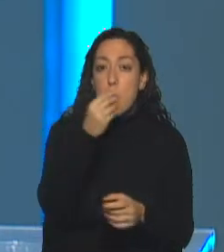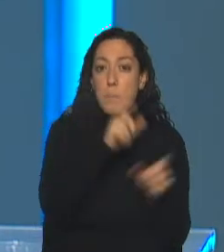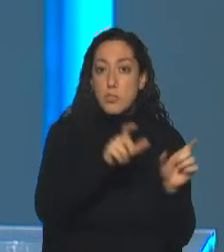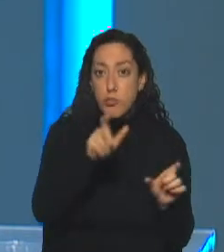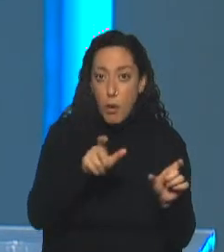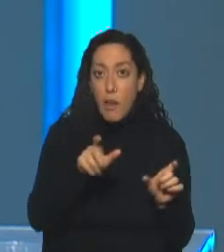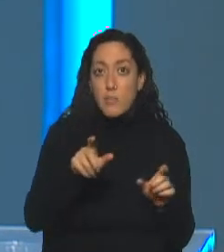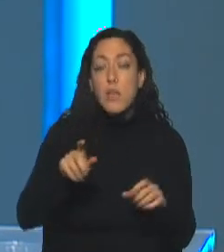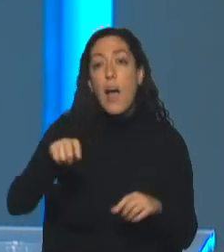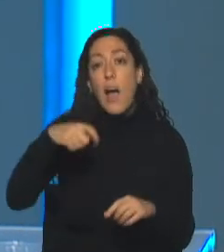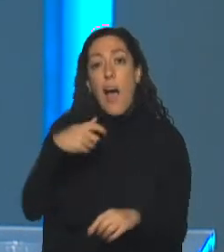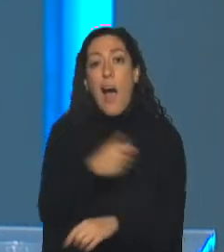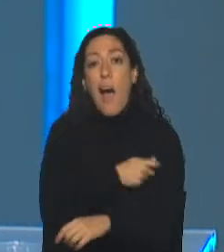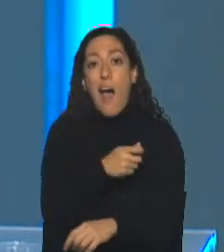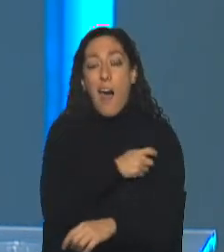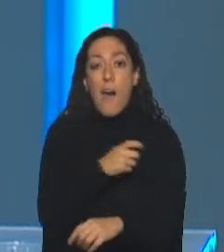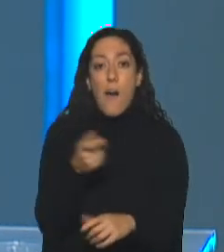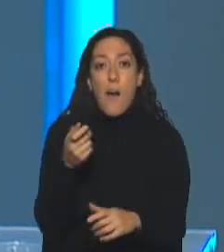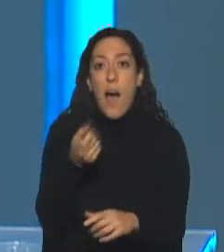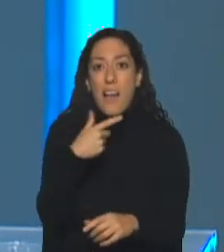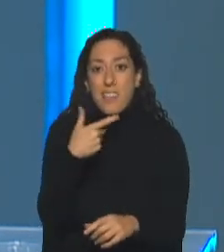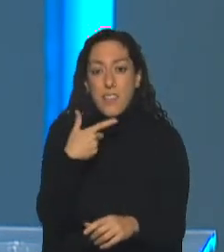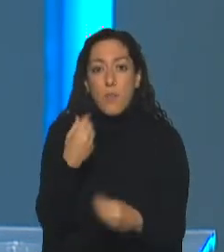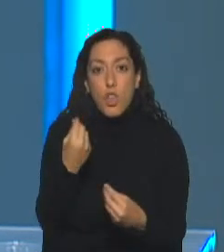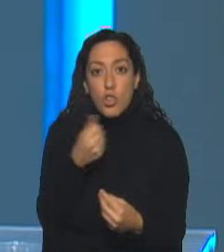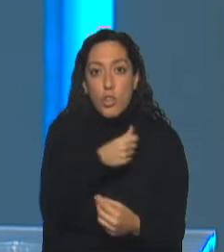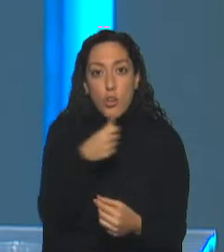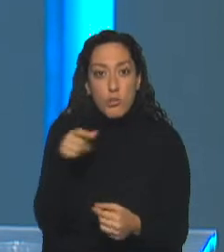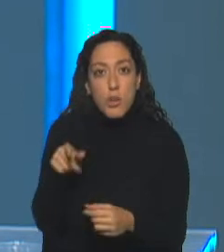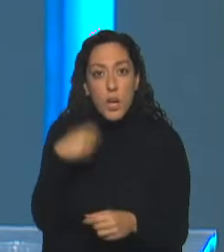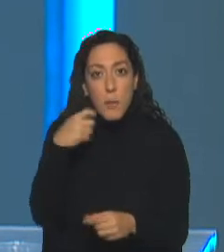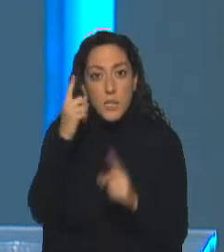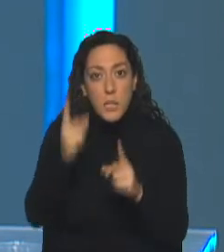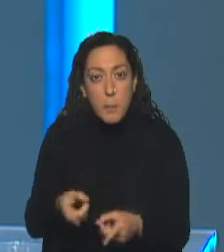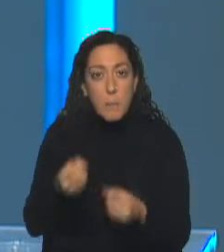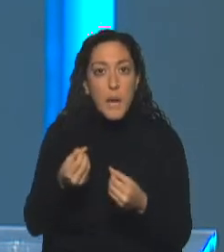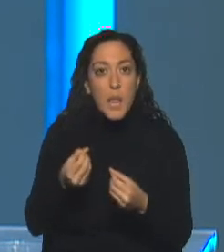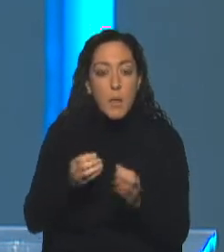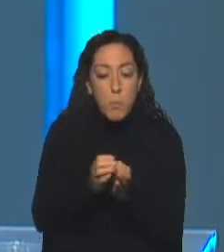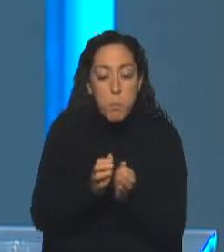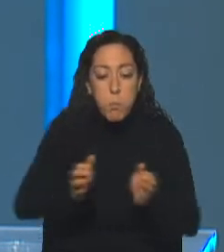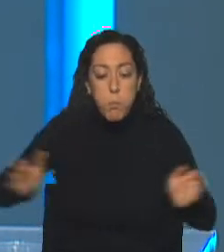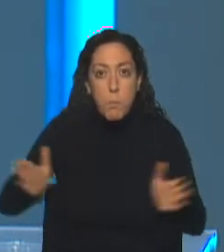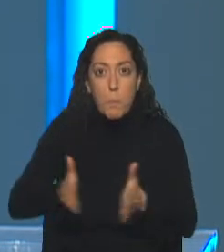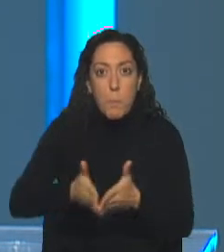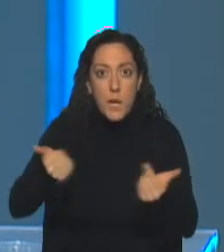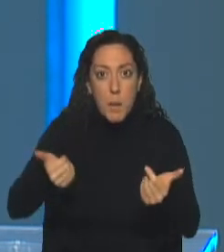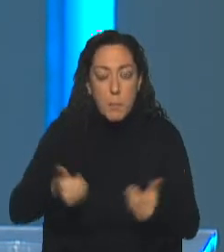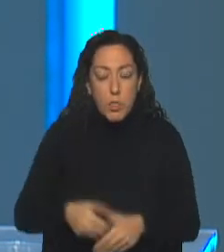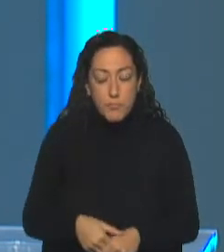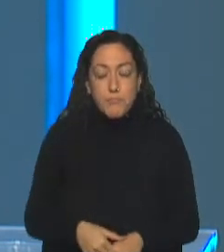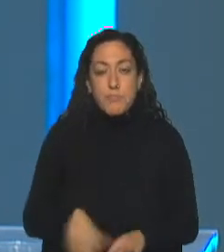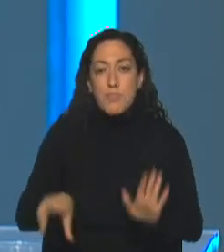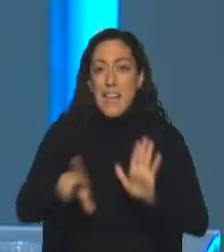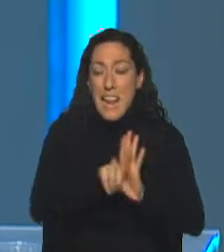dosis muchas veces para acelerar el crecimiento y para realmente la elaboración de esta ley se